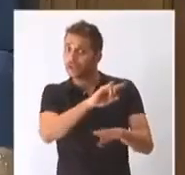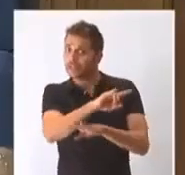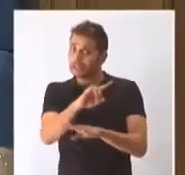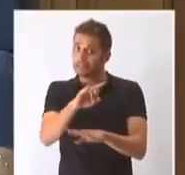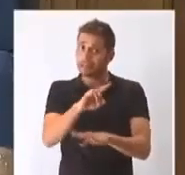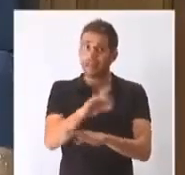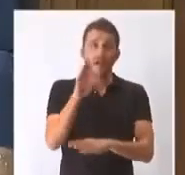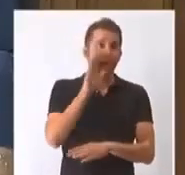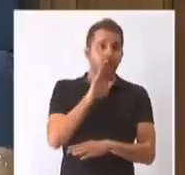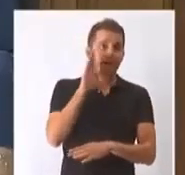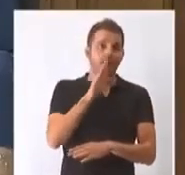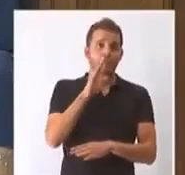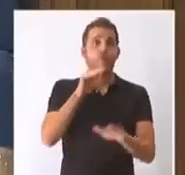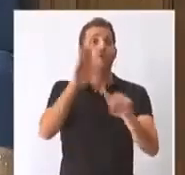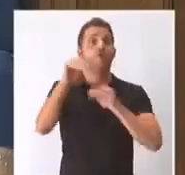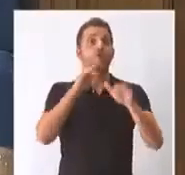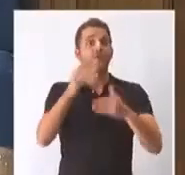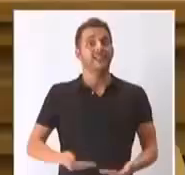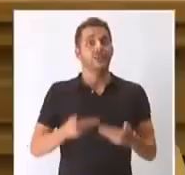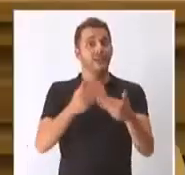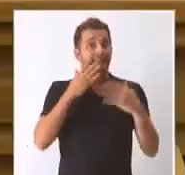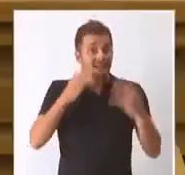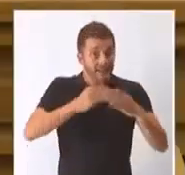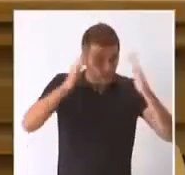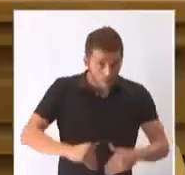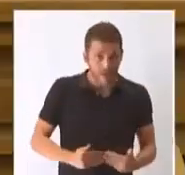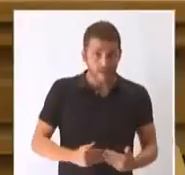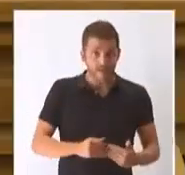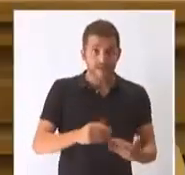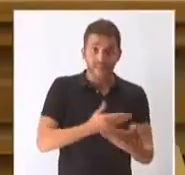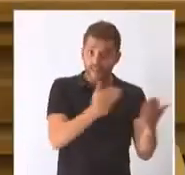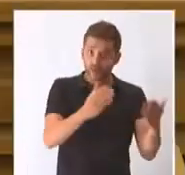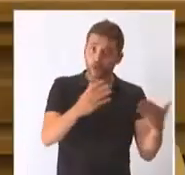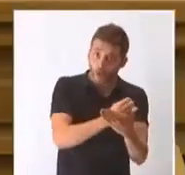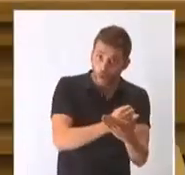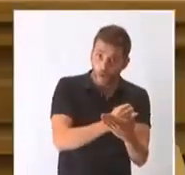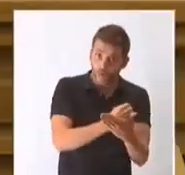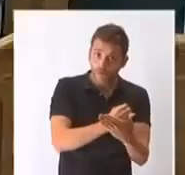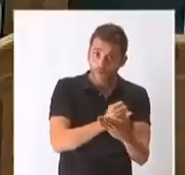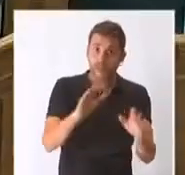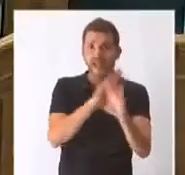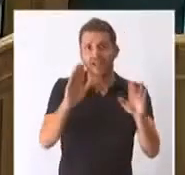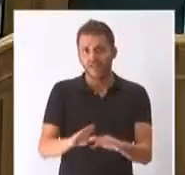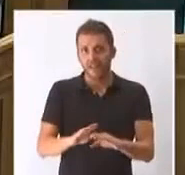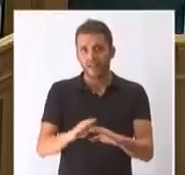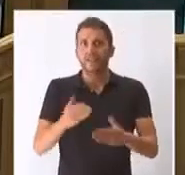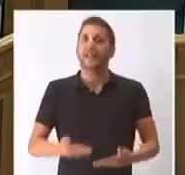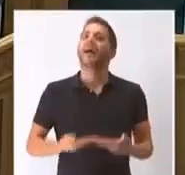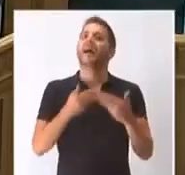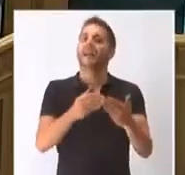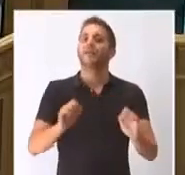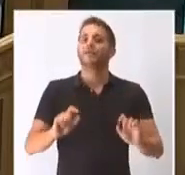una oferta de ayudas inexistentes todos esos también se han tenido incorporando a las ayudas ecológicas que vamos